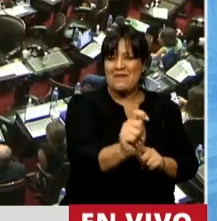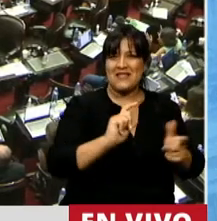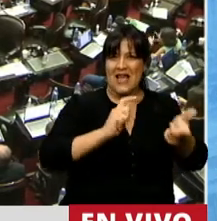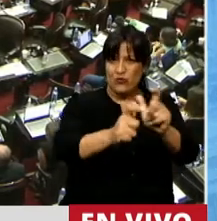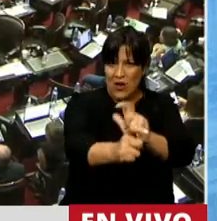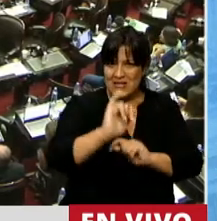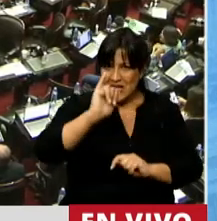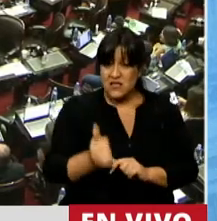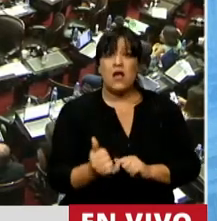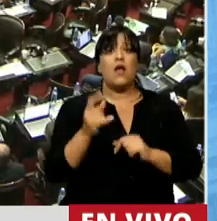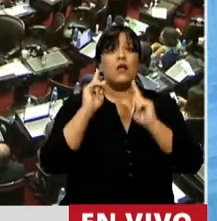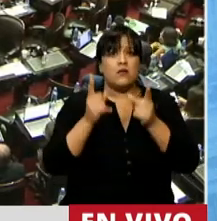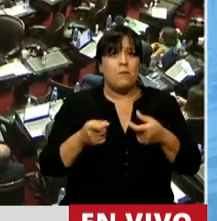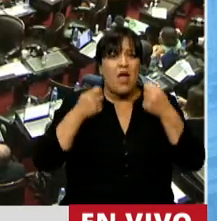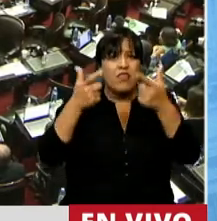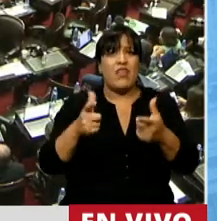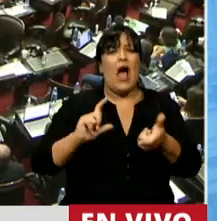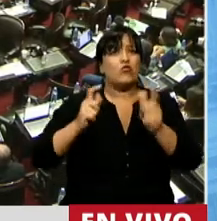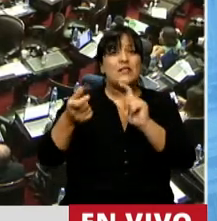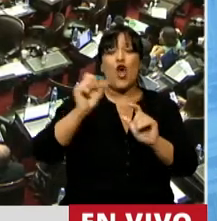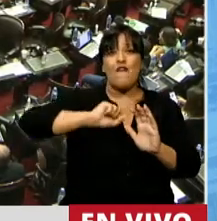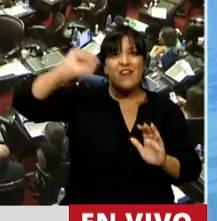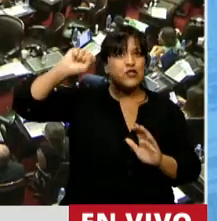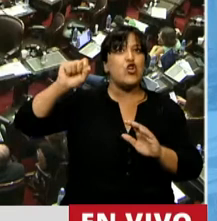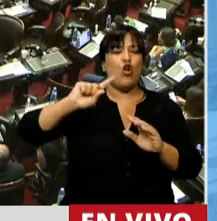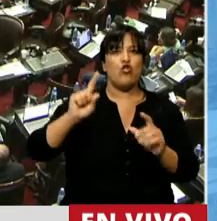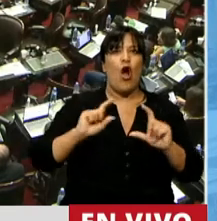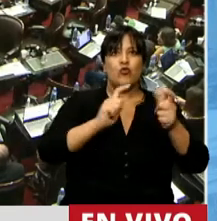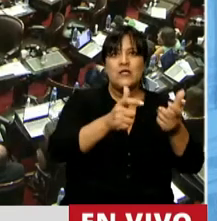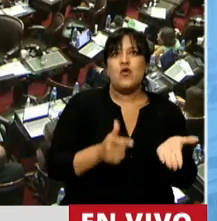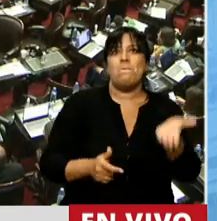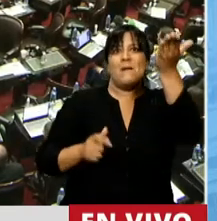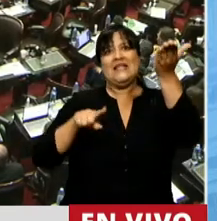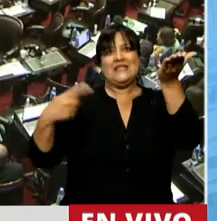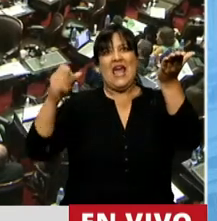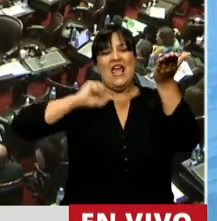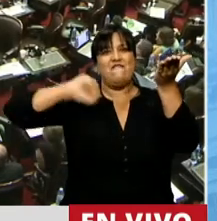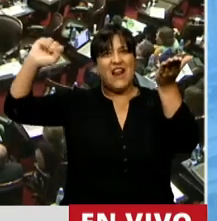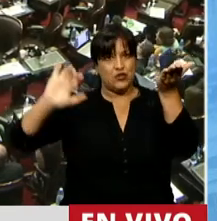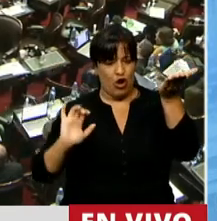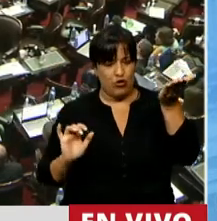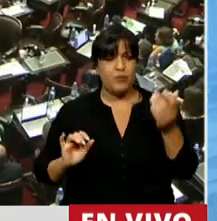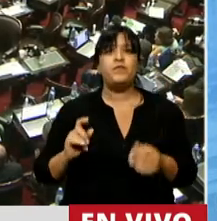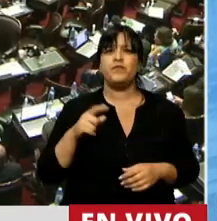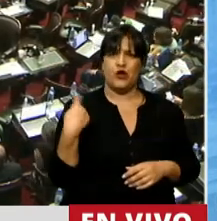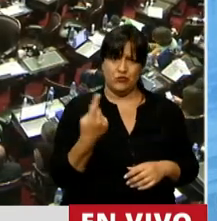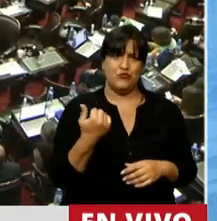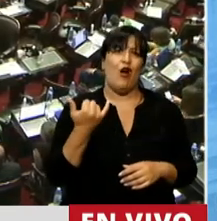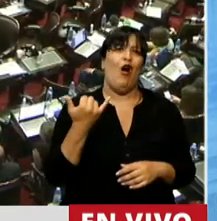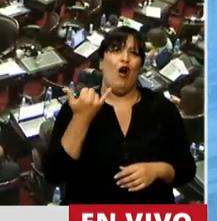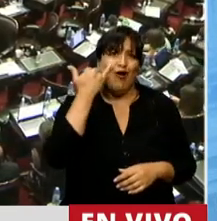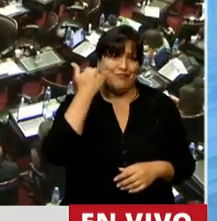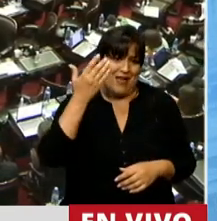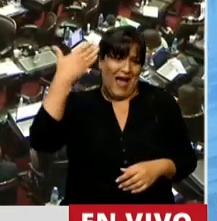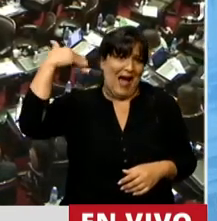Les dimos actualizaciones por encima de la inflación, porque la verdad, desde que yo soy chico y ya soy viejo, la